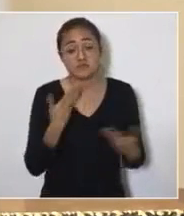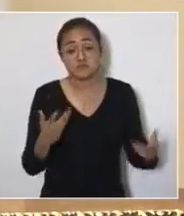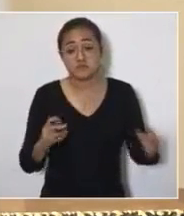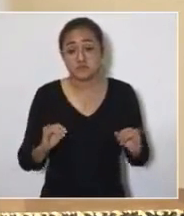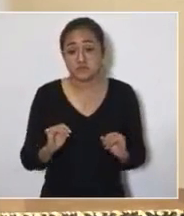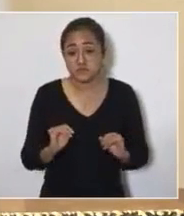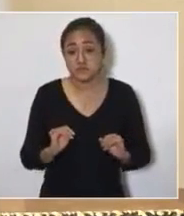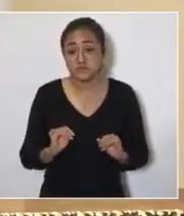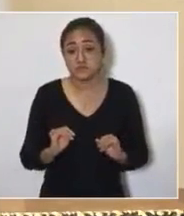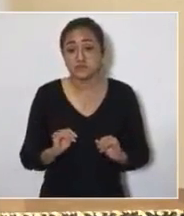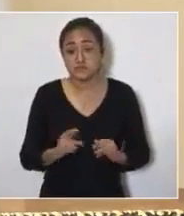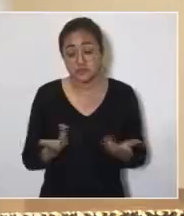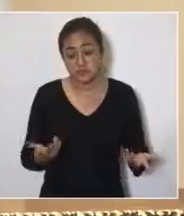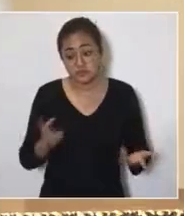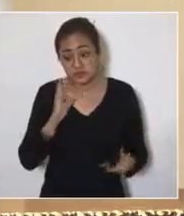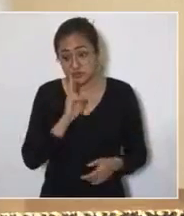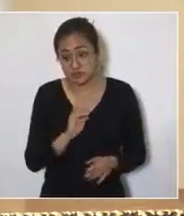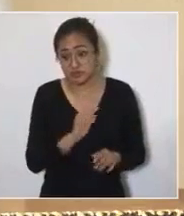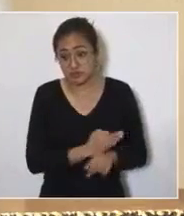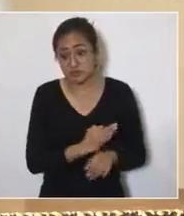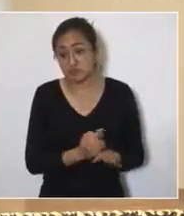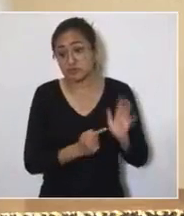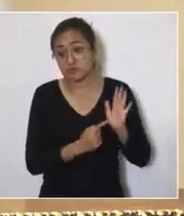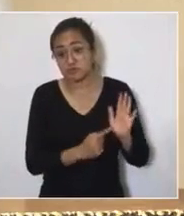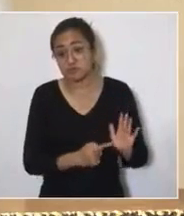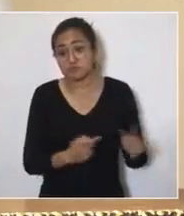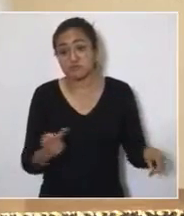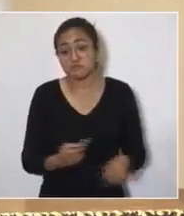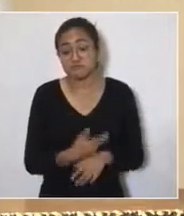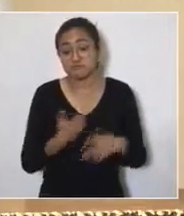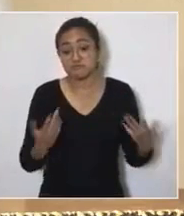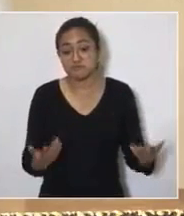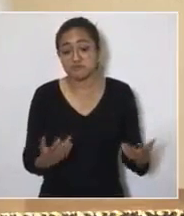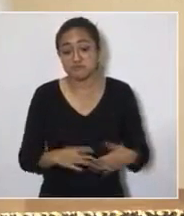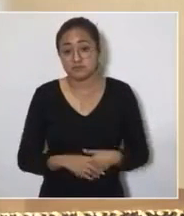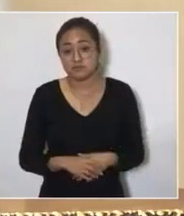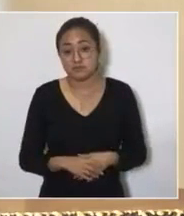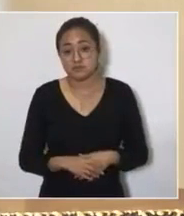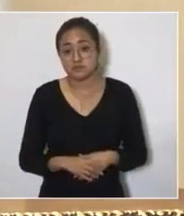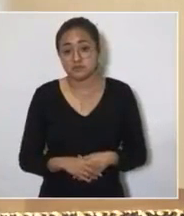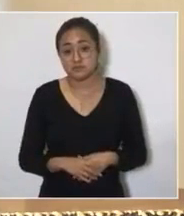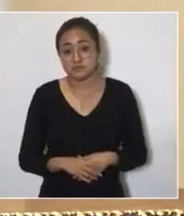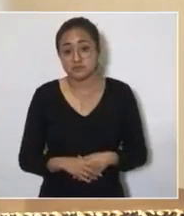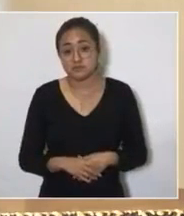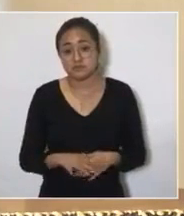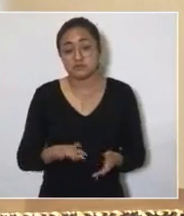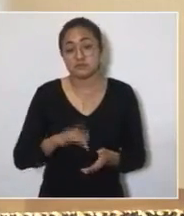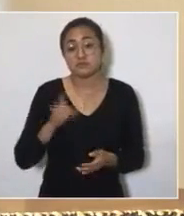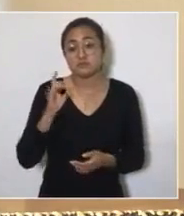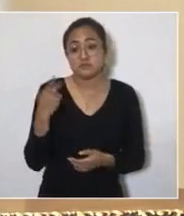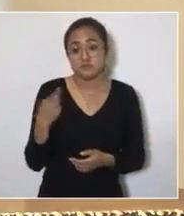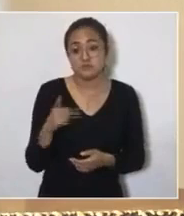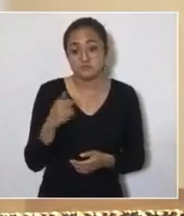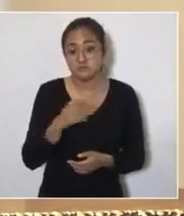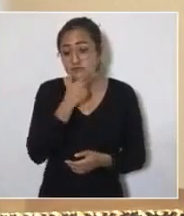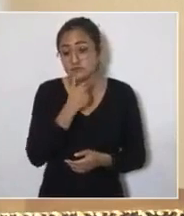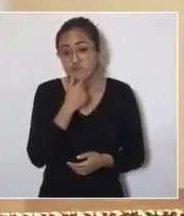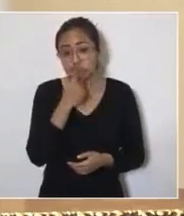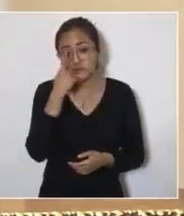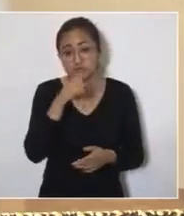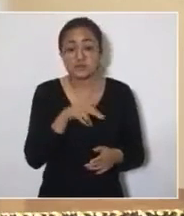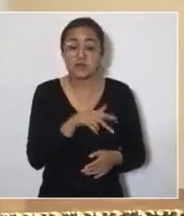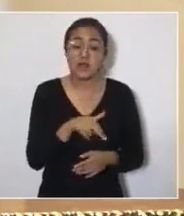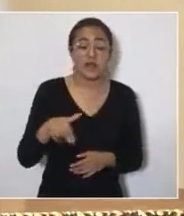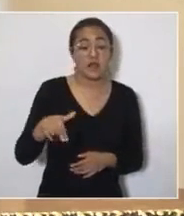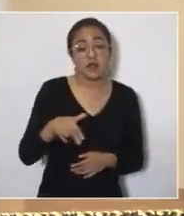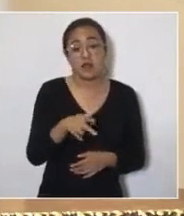y fíjense nada más en qué condiciones las ponen los manda a él a Eduardo Rivera a caminar